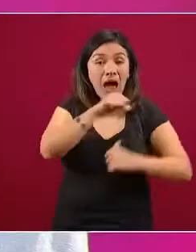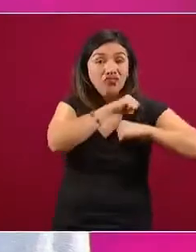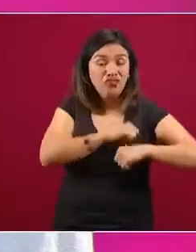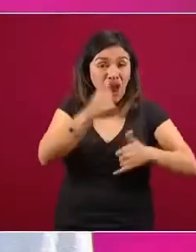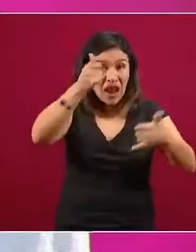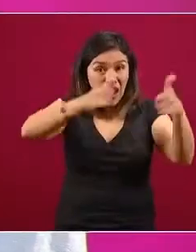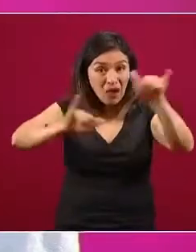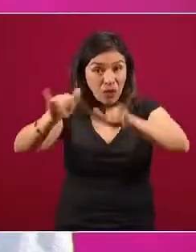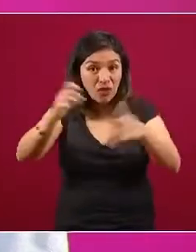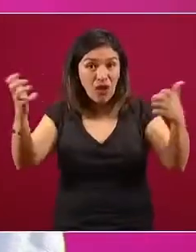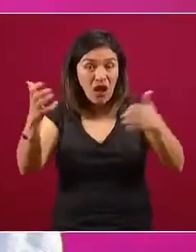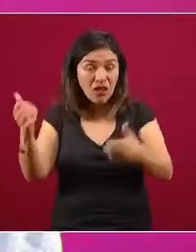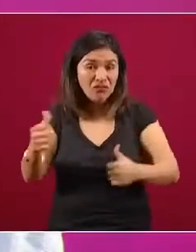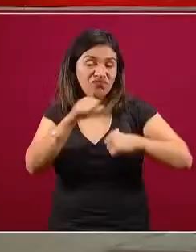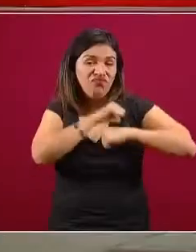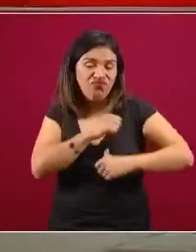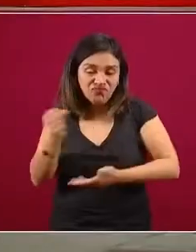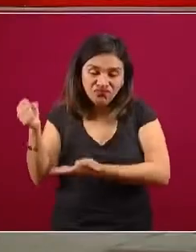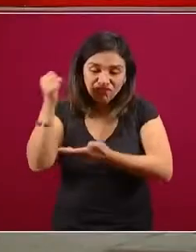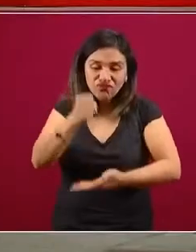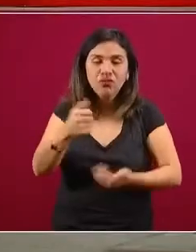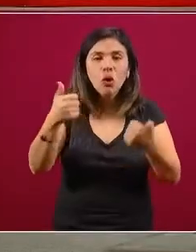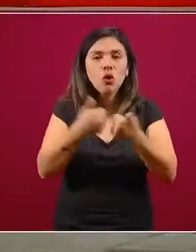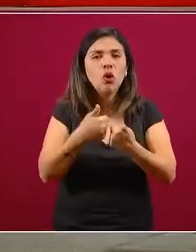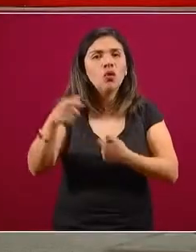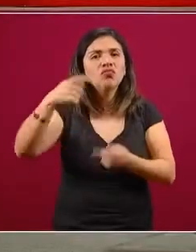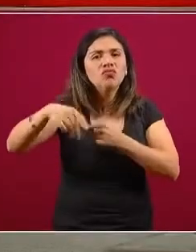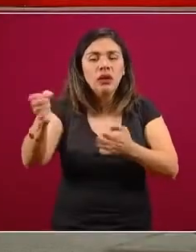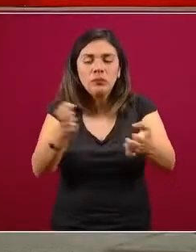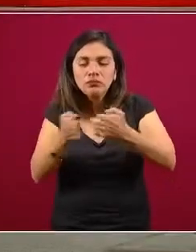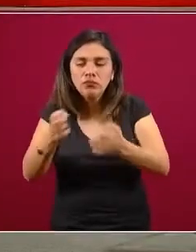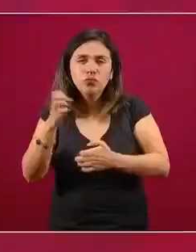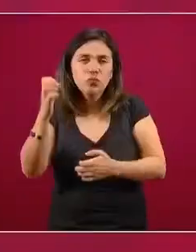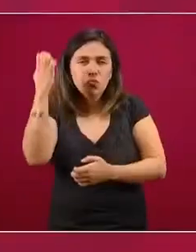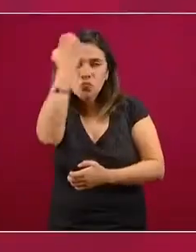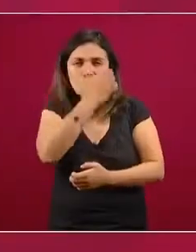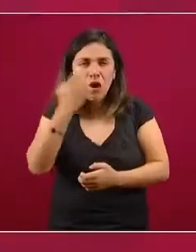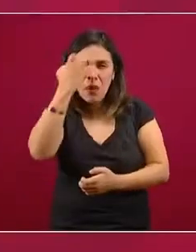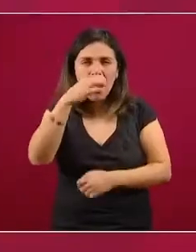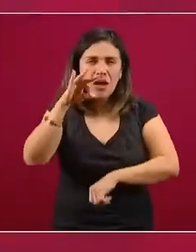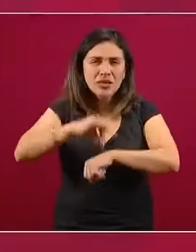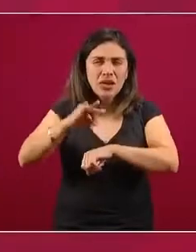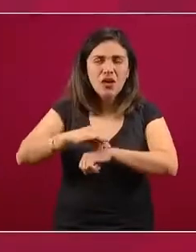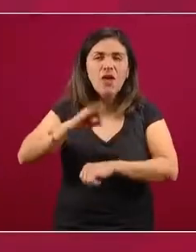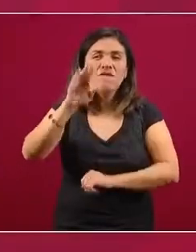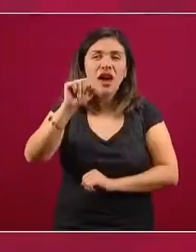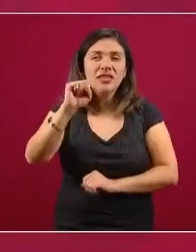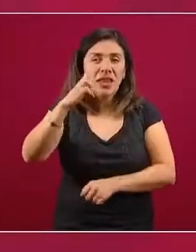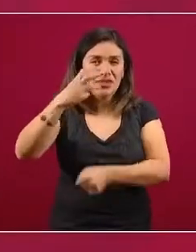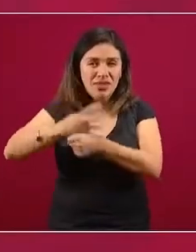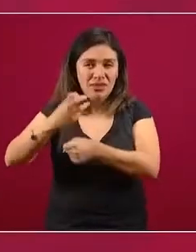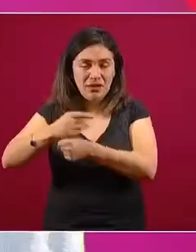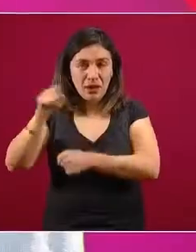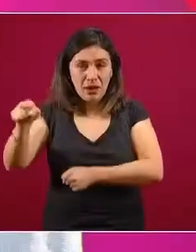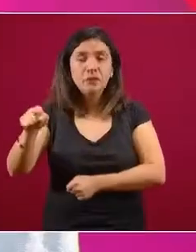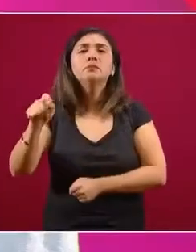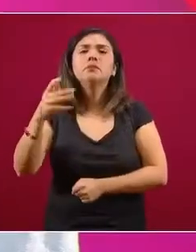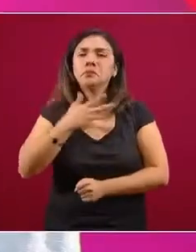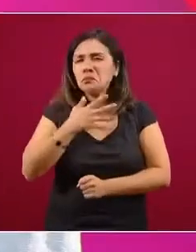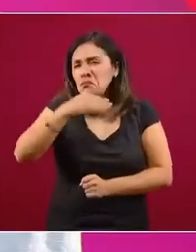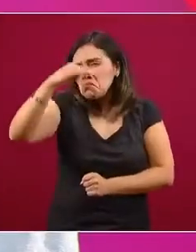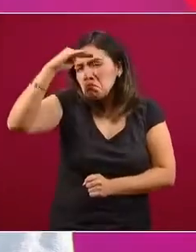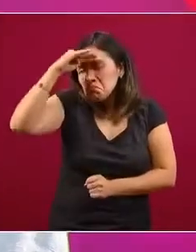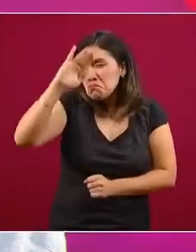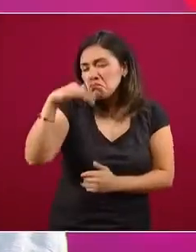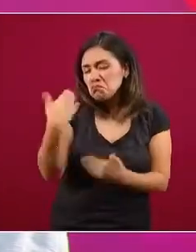que patrocina y conduce, organiza los ensayos clínicos, en este caso el ensayo clínico de fase 3, tiene contemplado